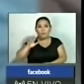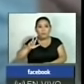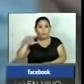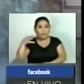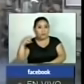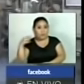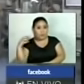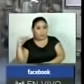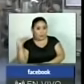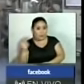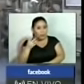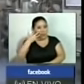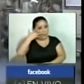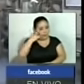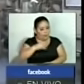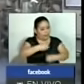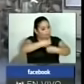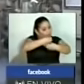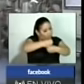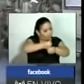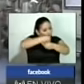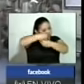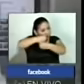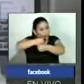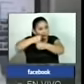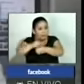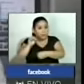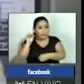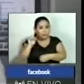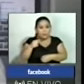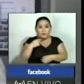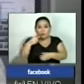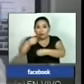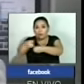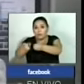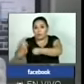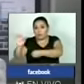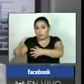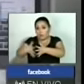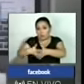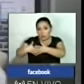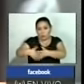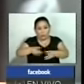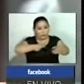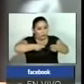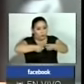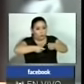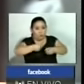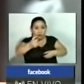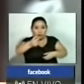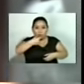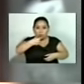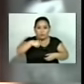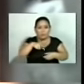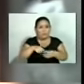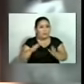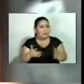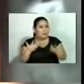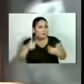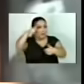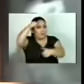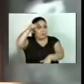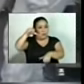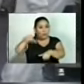tratamientos están siendo probados contra el COVID-19. Son cifras de la agencia estadounidense que regula los medicamentos, que hasta ahora solo ha